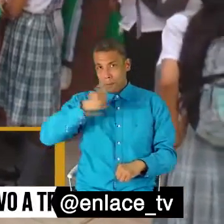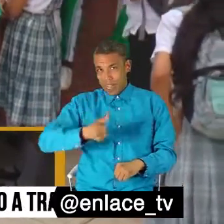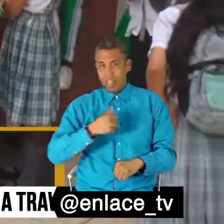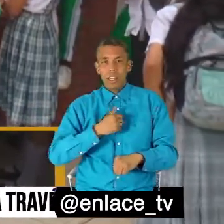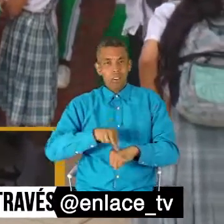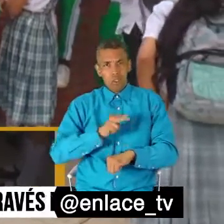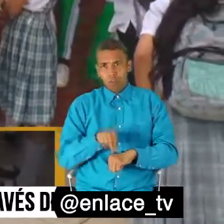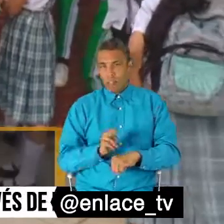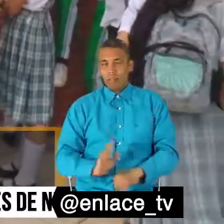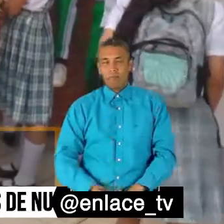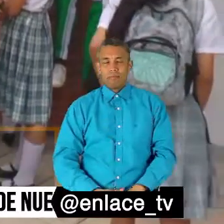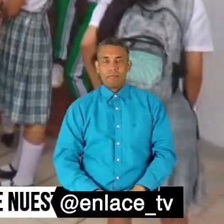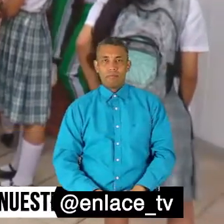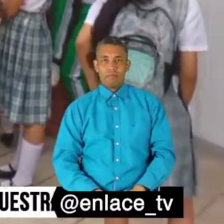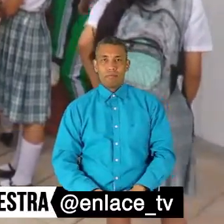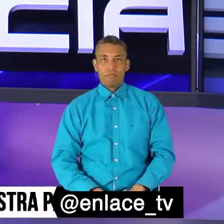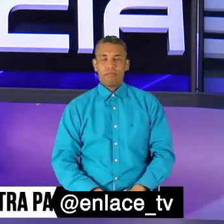el horario habitual.